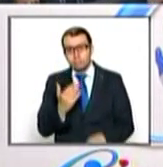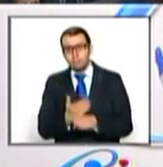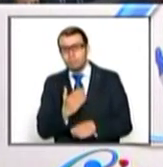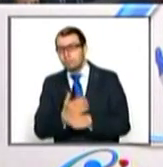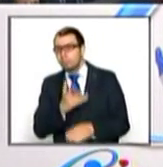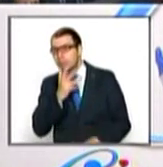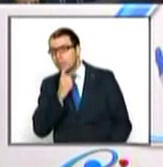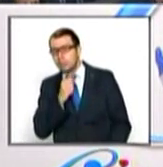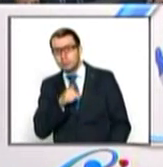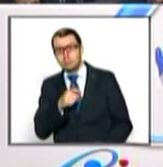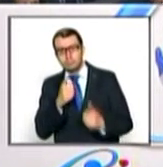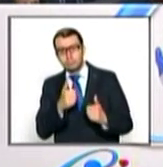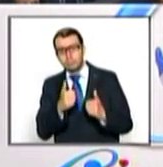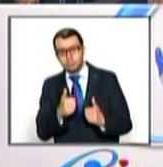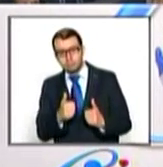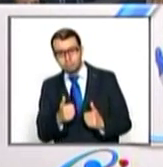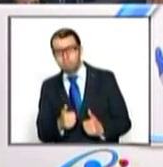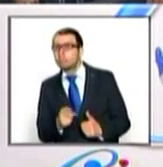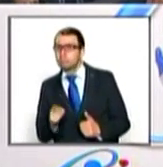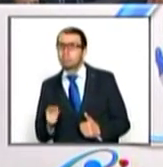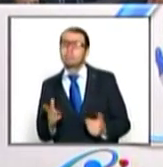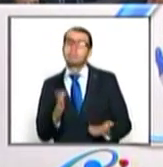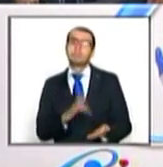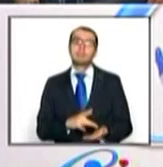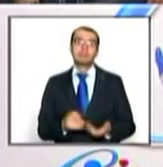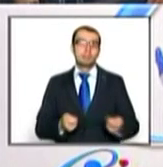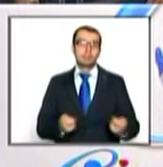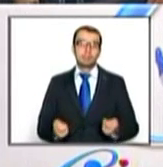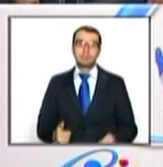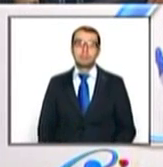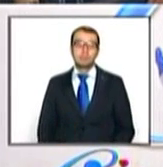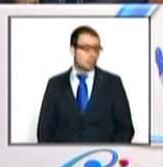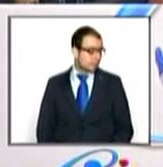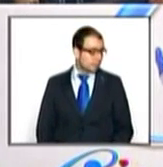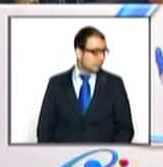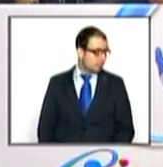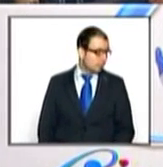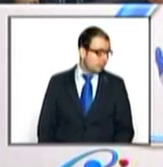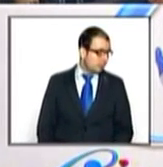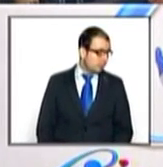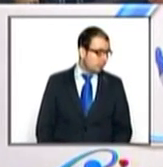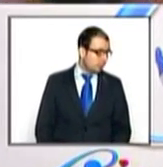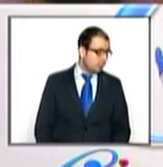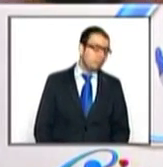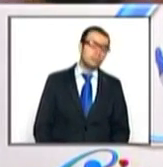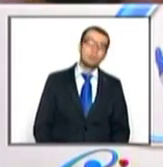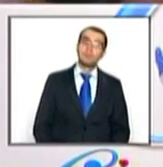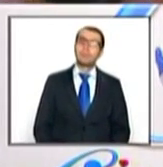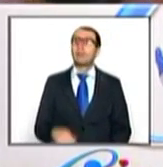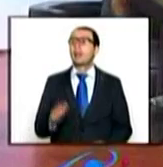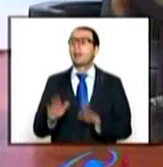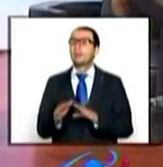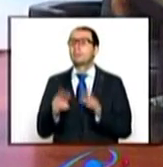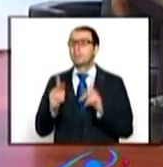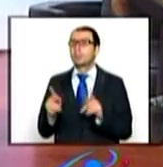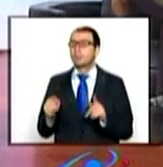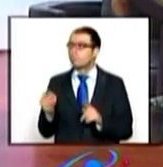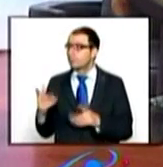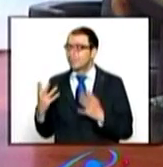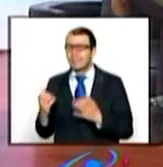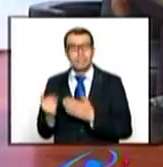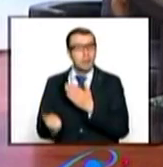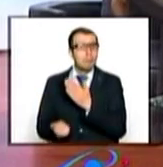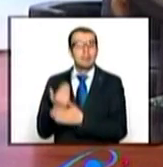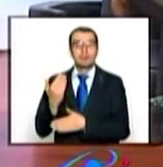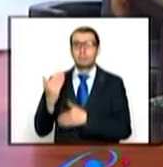situación que no deba suceder en ese momento. Muchas personas quieren iniciar un proceso.